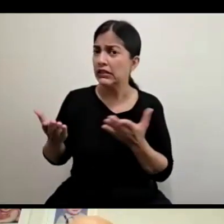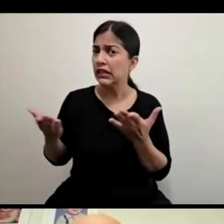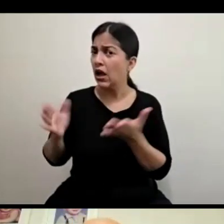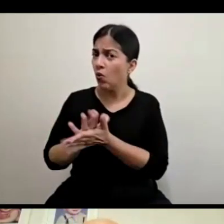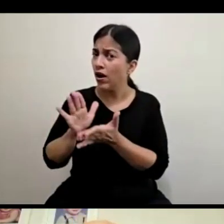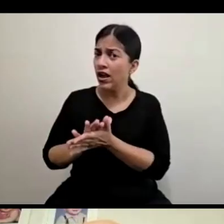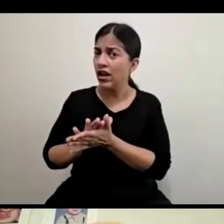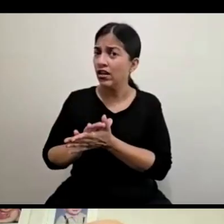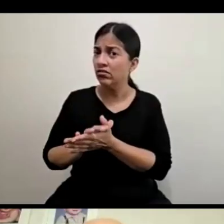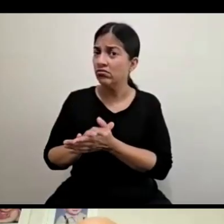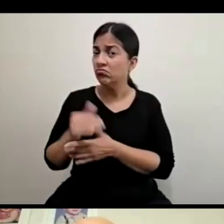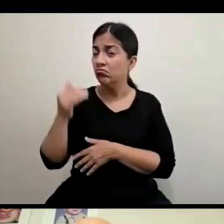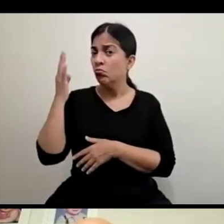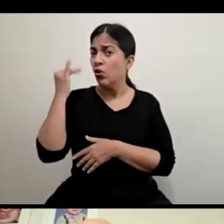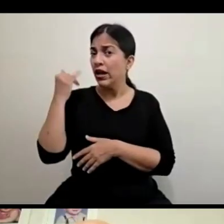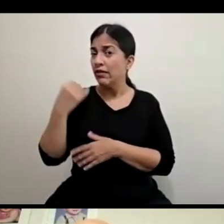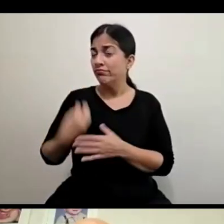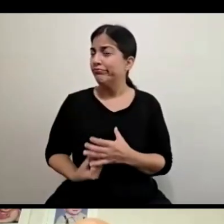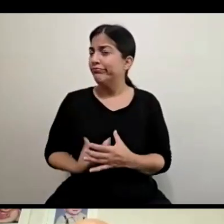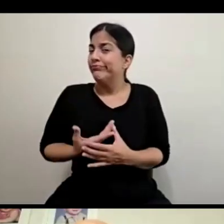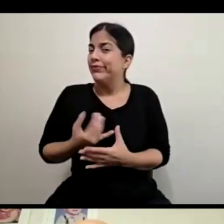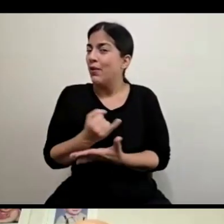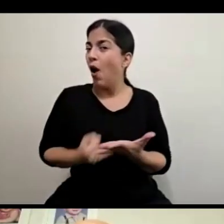escuela? ¿Por qué nace eso de empezar a dibujar?